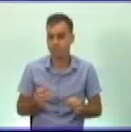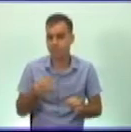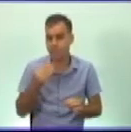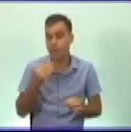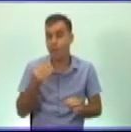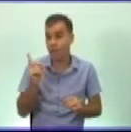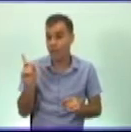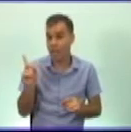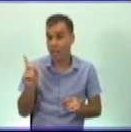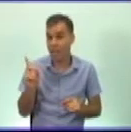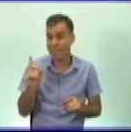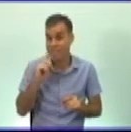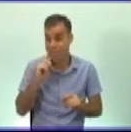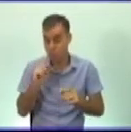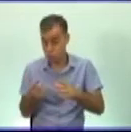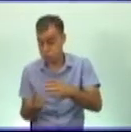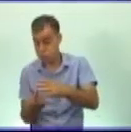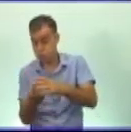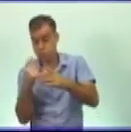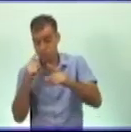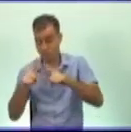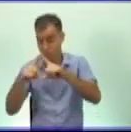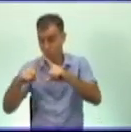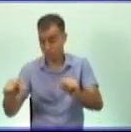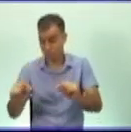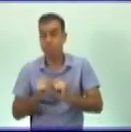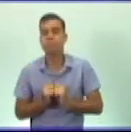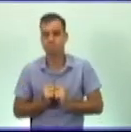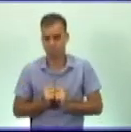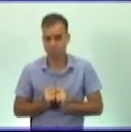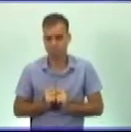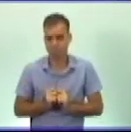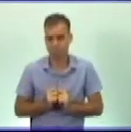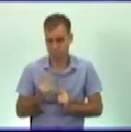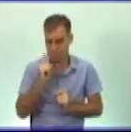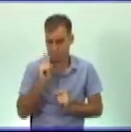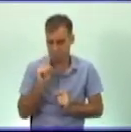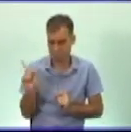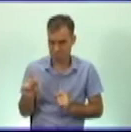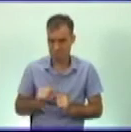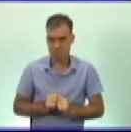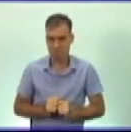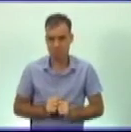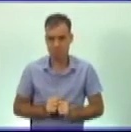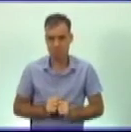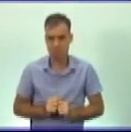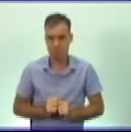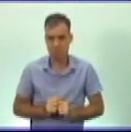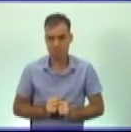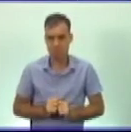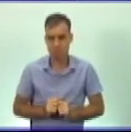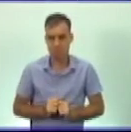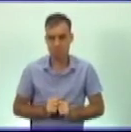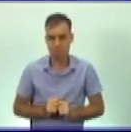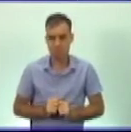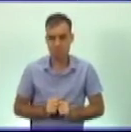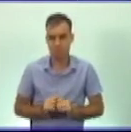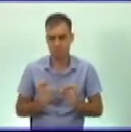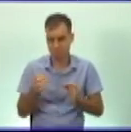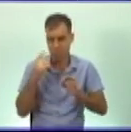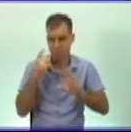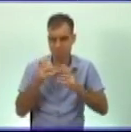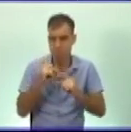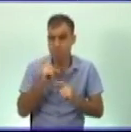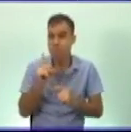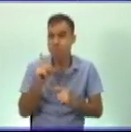una vez hecha la perforación. Vamos a ver. Tenemos nuevamente aquí el cilindro con la perforación cónica y